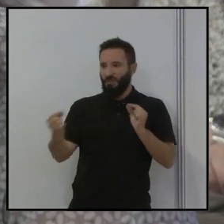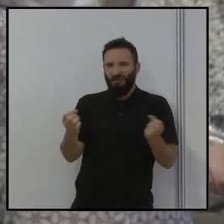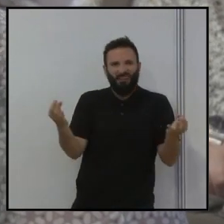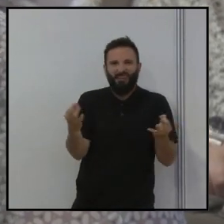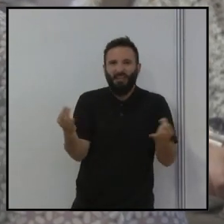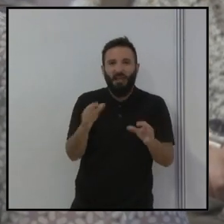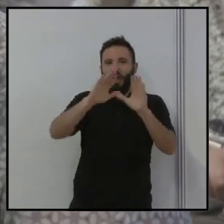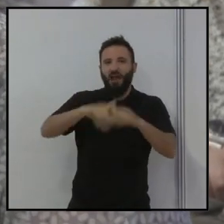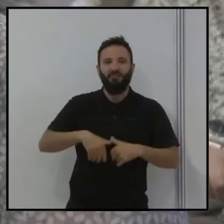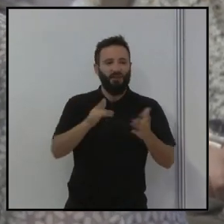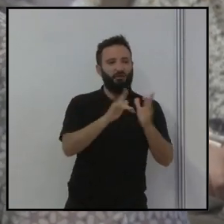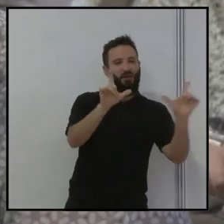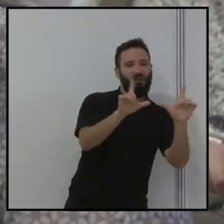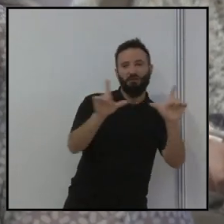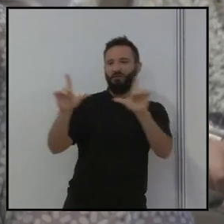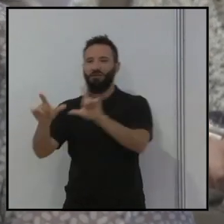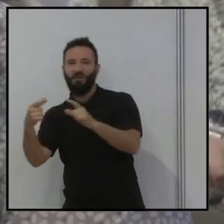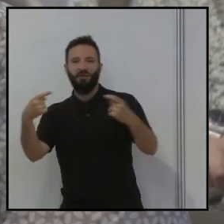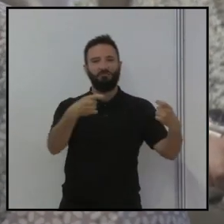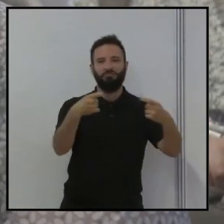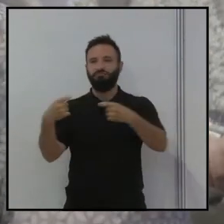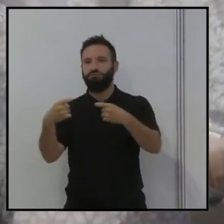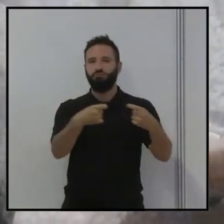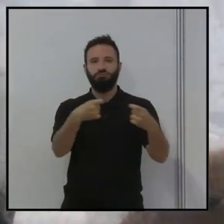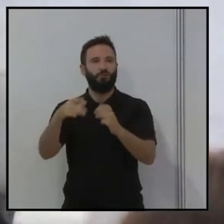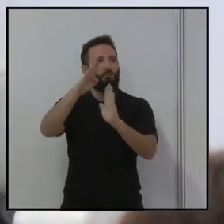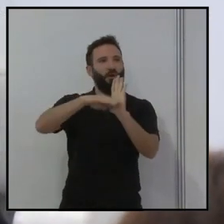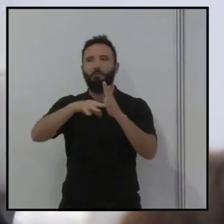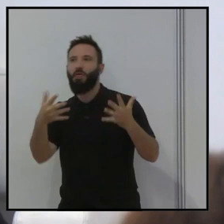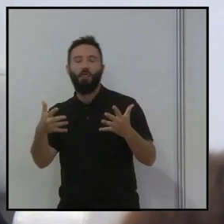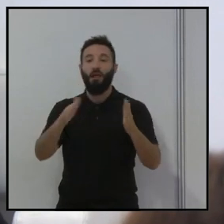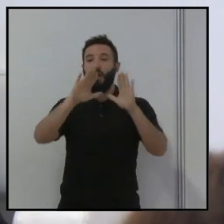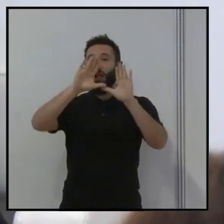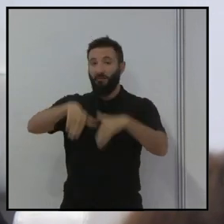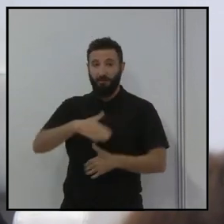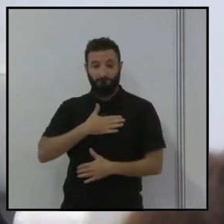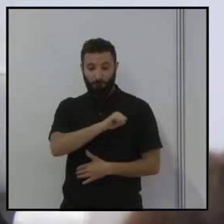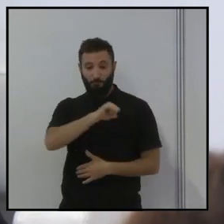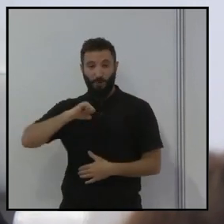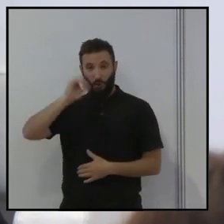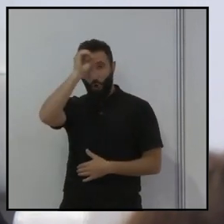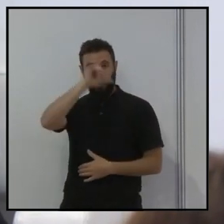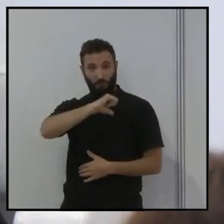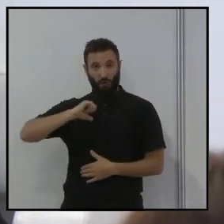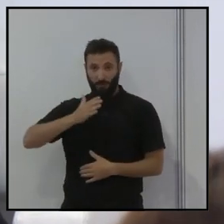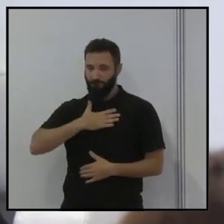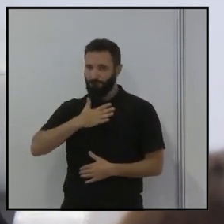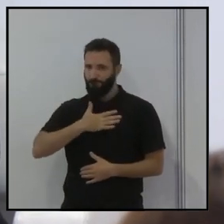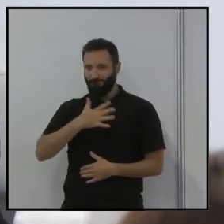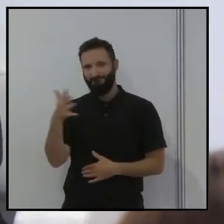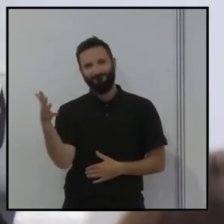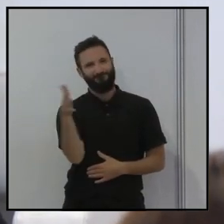especie de guerra entre cadenas sobre los programas, etcétera, etcétera. Entonces, personalmente, mi opinión es muy